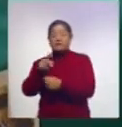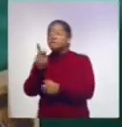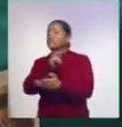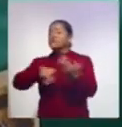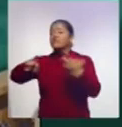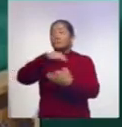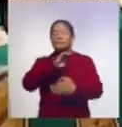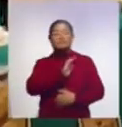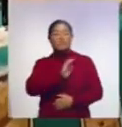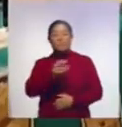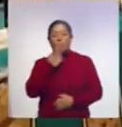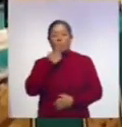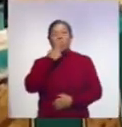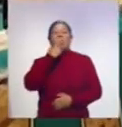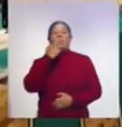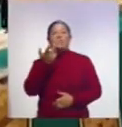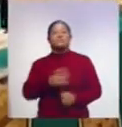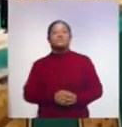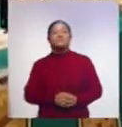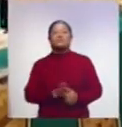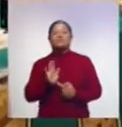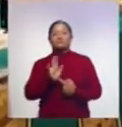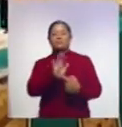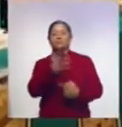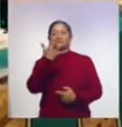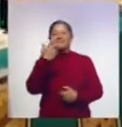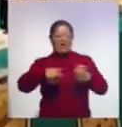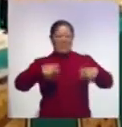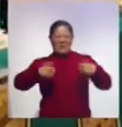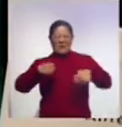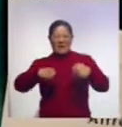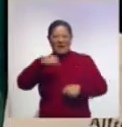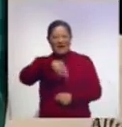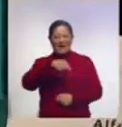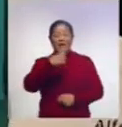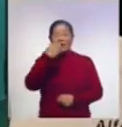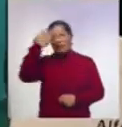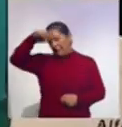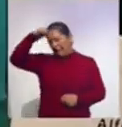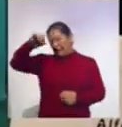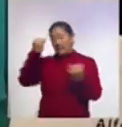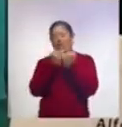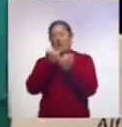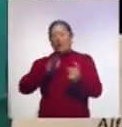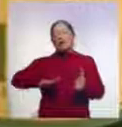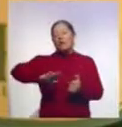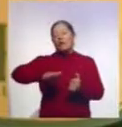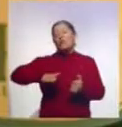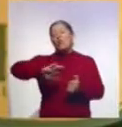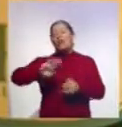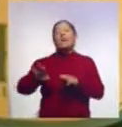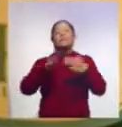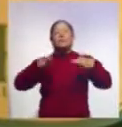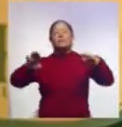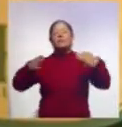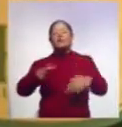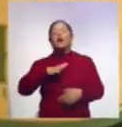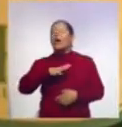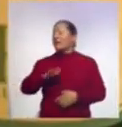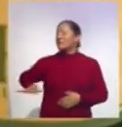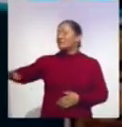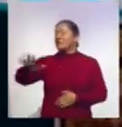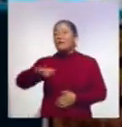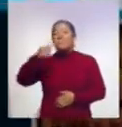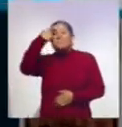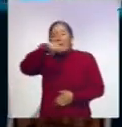disfrutar de alimentos y la presentación de 5 bandas locales y una extranjera, así como un DJ. También habrá un área destinada a los